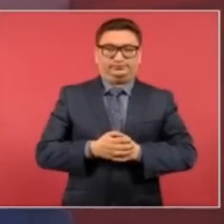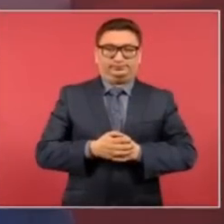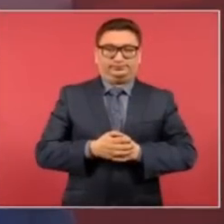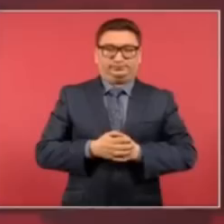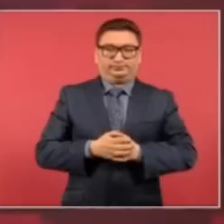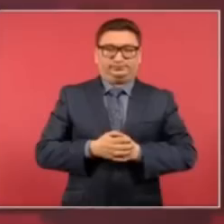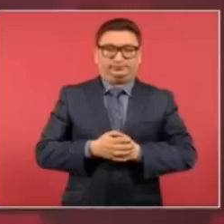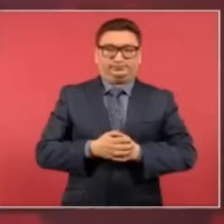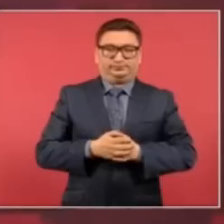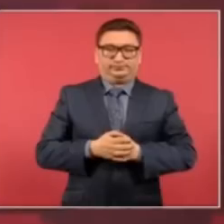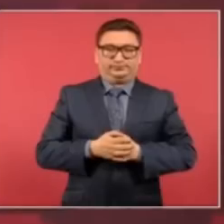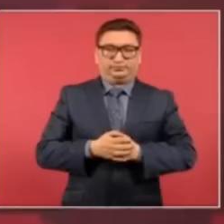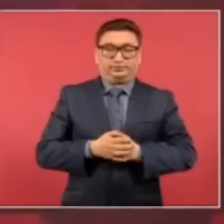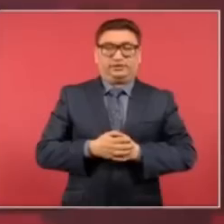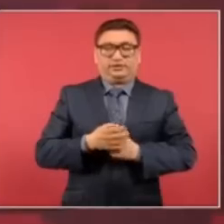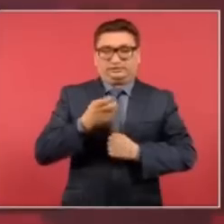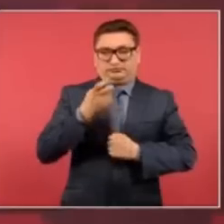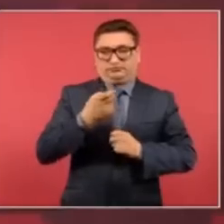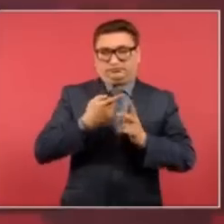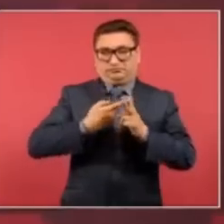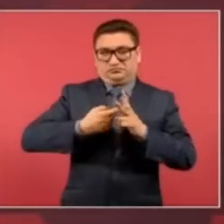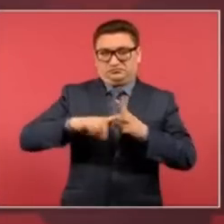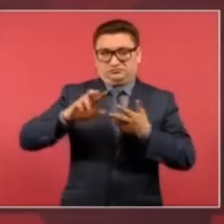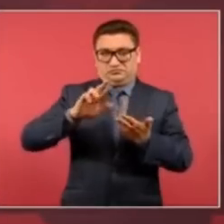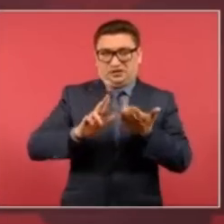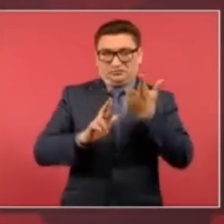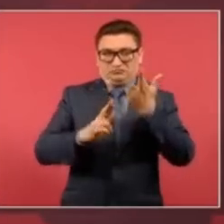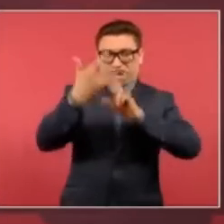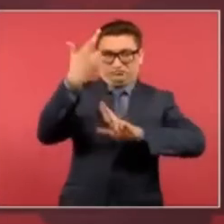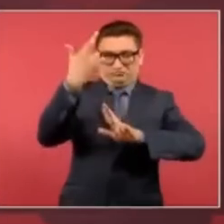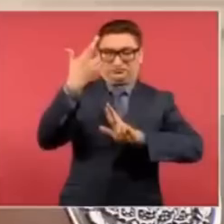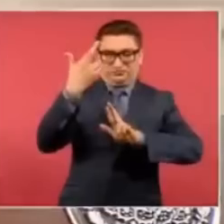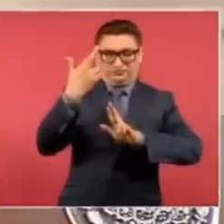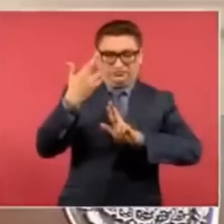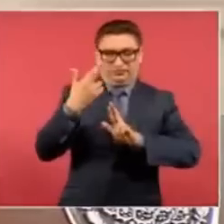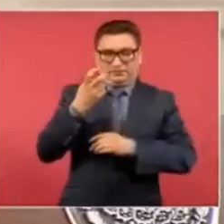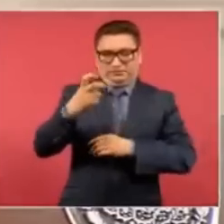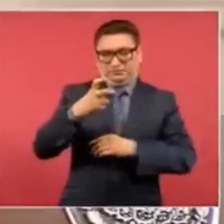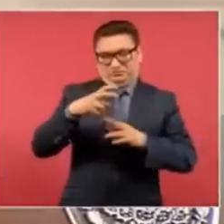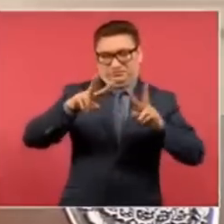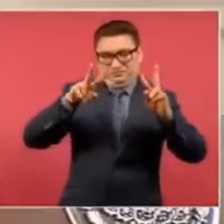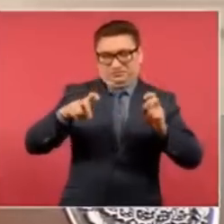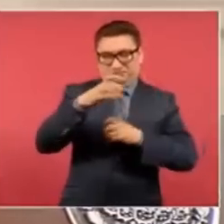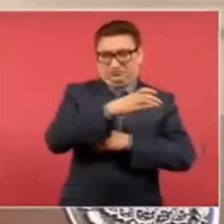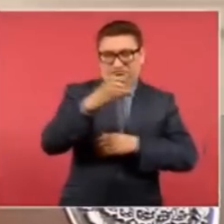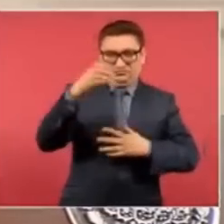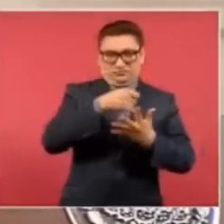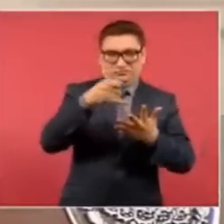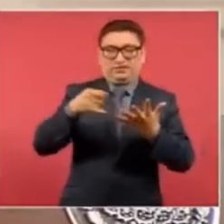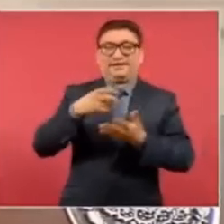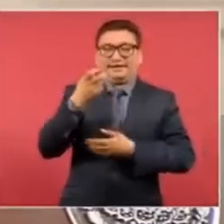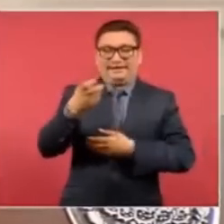y la revolución en esta vertiente agraria se